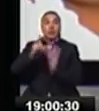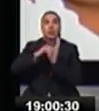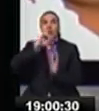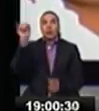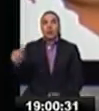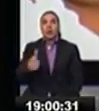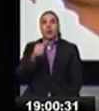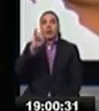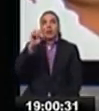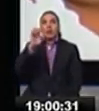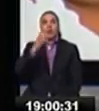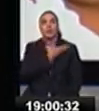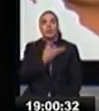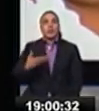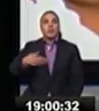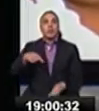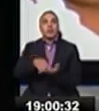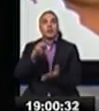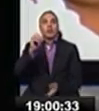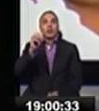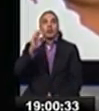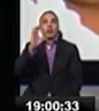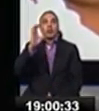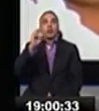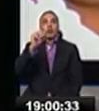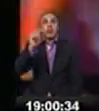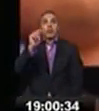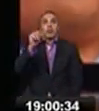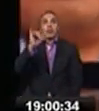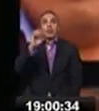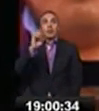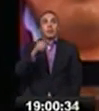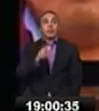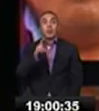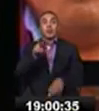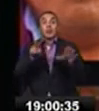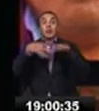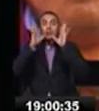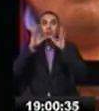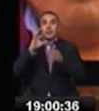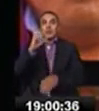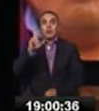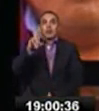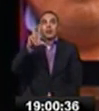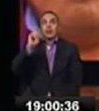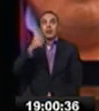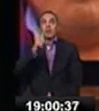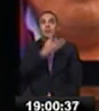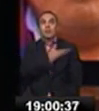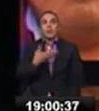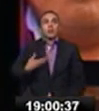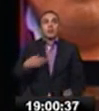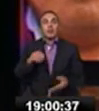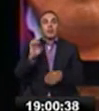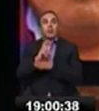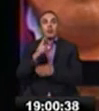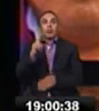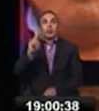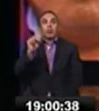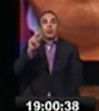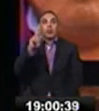Vargas, presidente de la Confederación de Nacionalidades Indígenas. Y el 27 de diciembre, Carlos Sucusañay, presidente de Cuarrunari. En enero